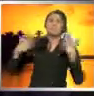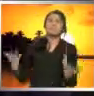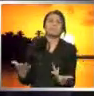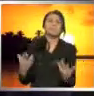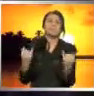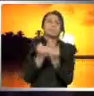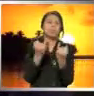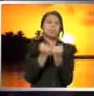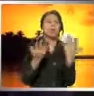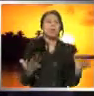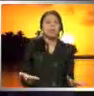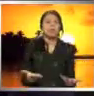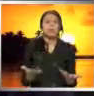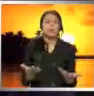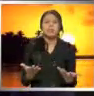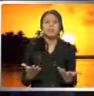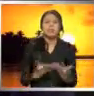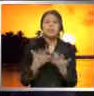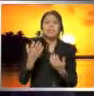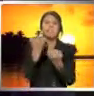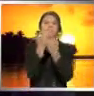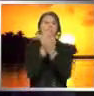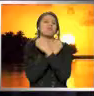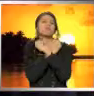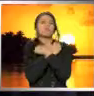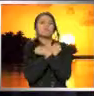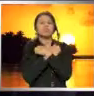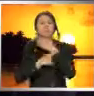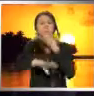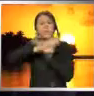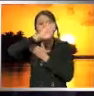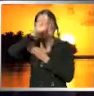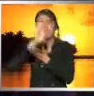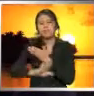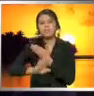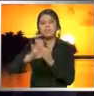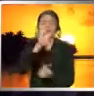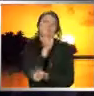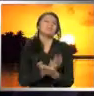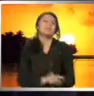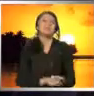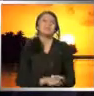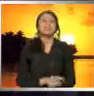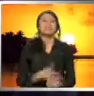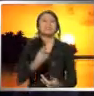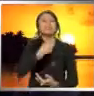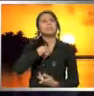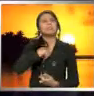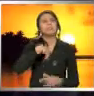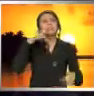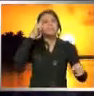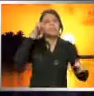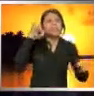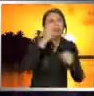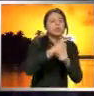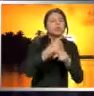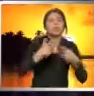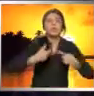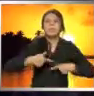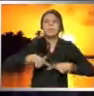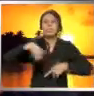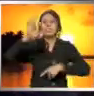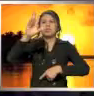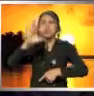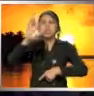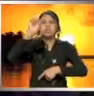que ver como con la educación preventiva, ¿no? Y por otro lado, descubro que muchísima gente de más de 50 o de